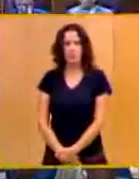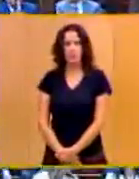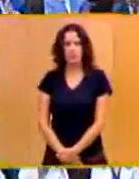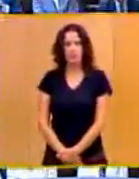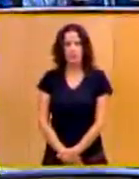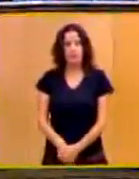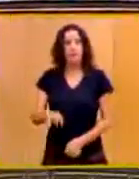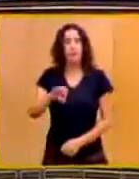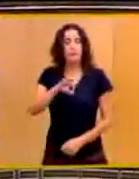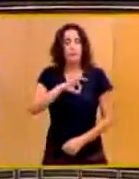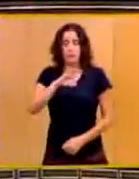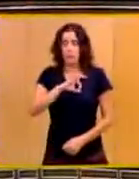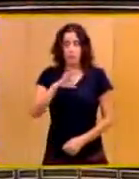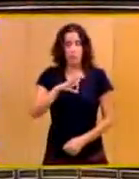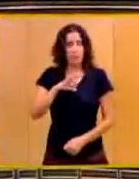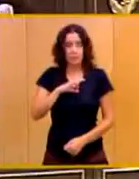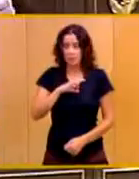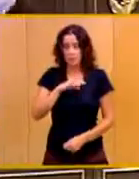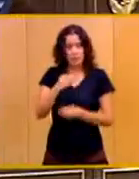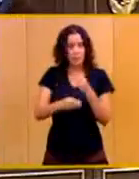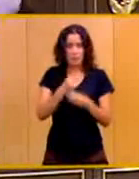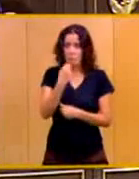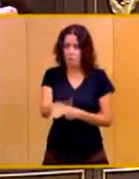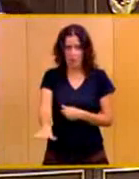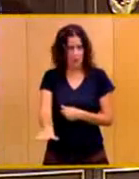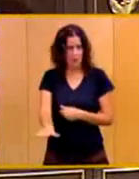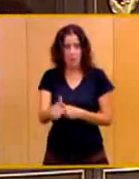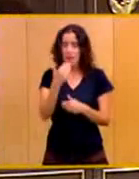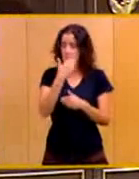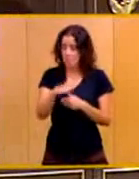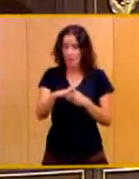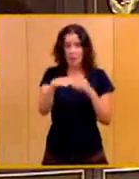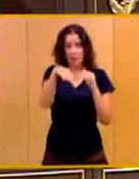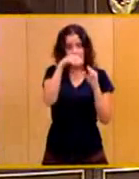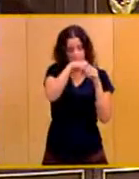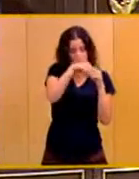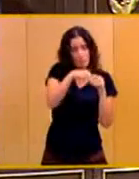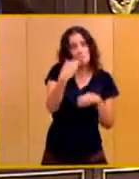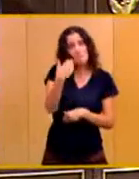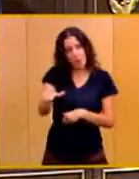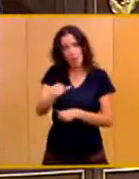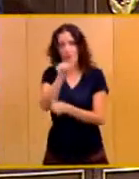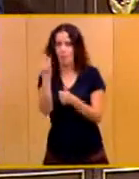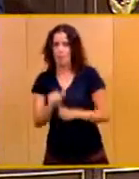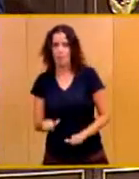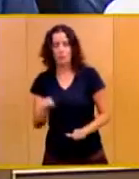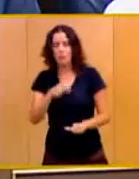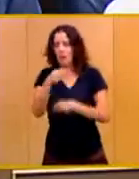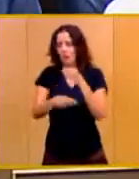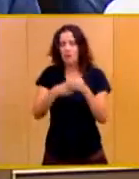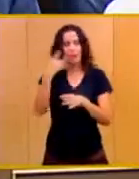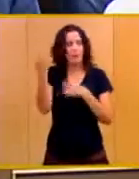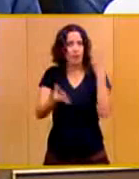Señoría, mal en el fondo y mal en la forma. Lo que ha hecho es una arbitrariedad